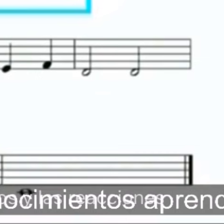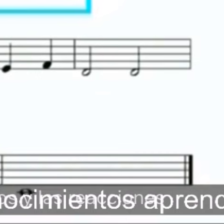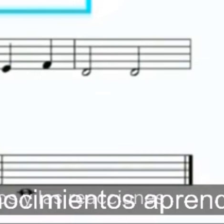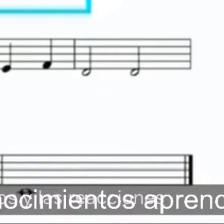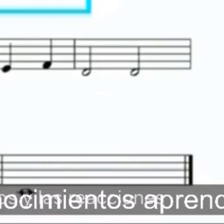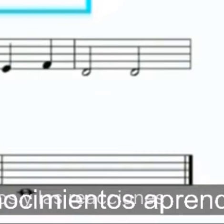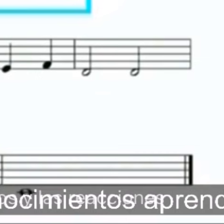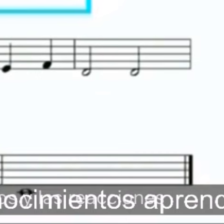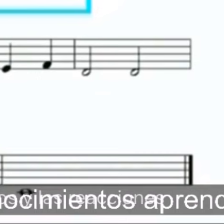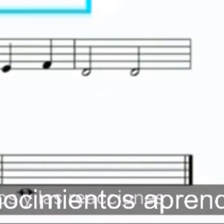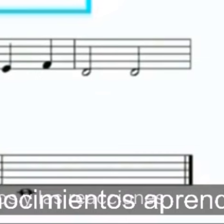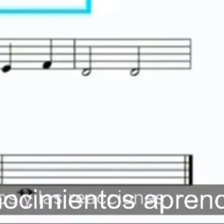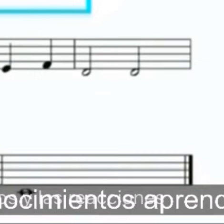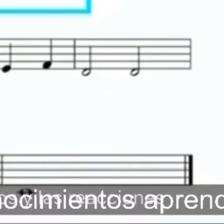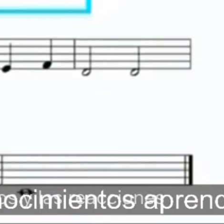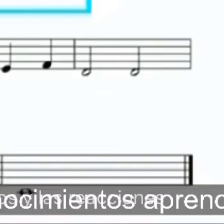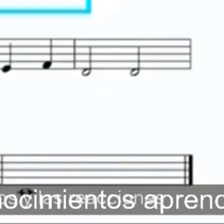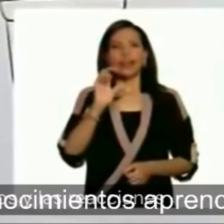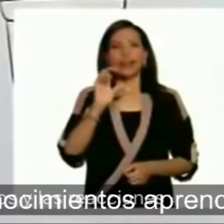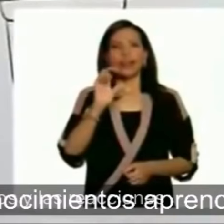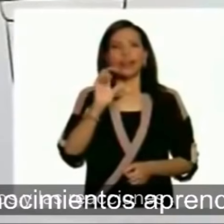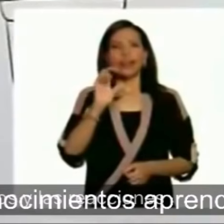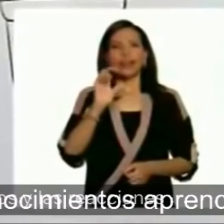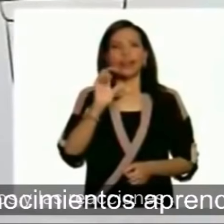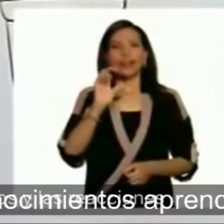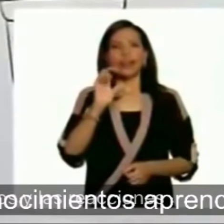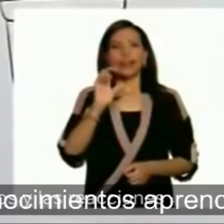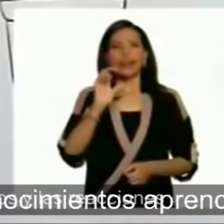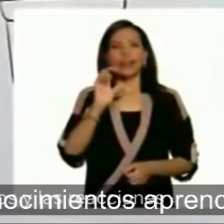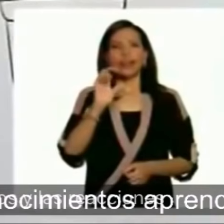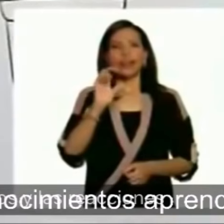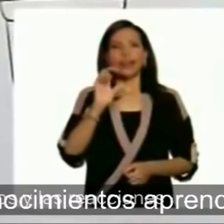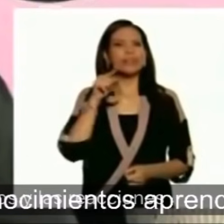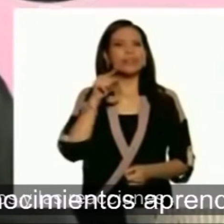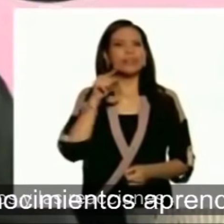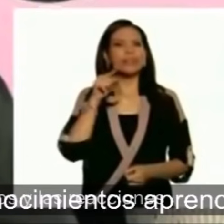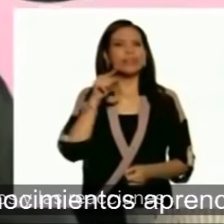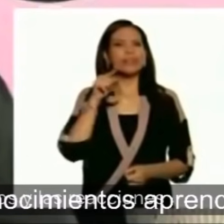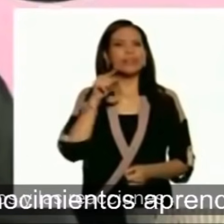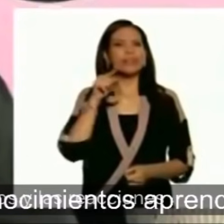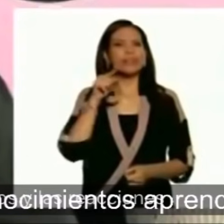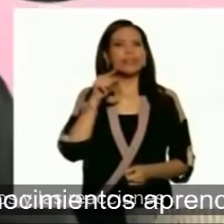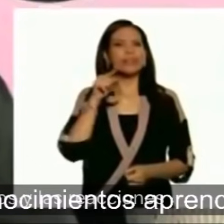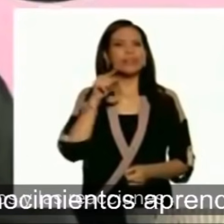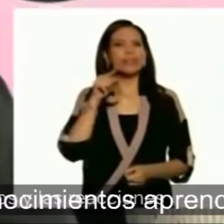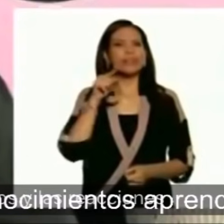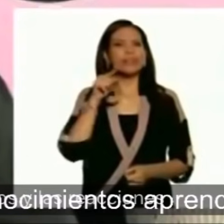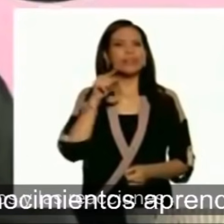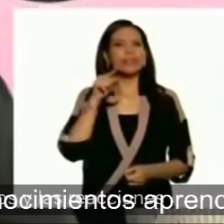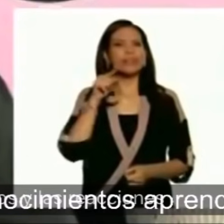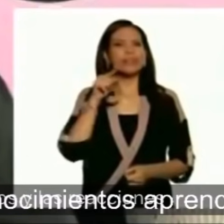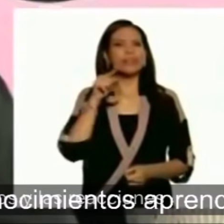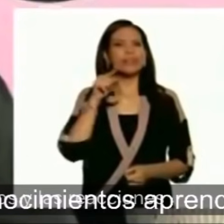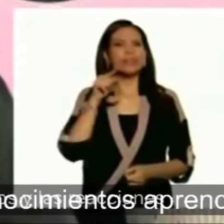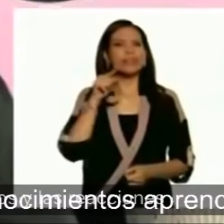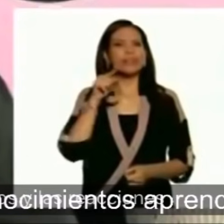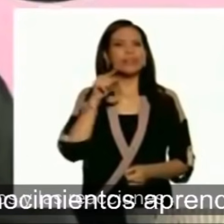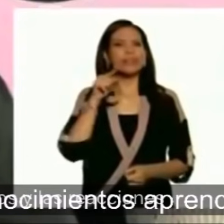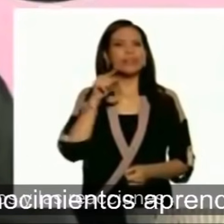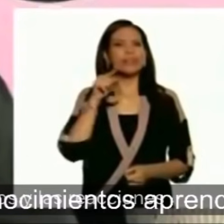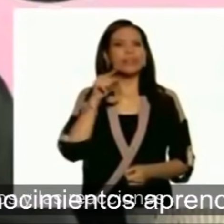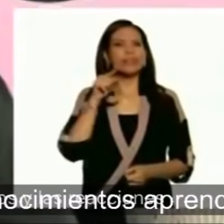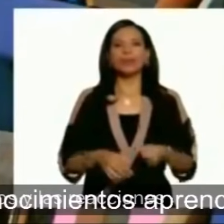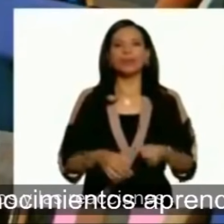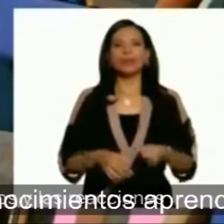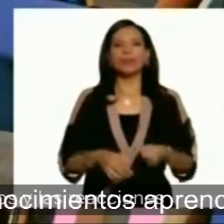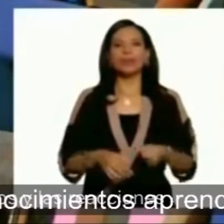la práctica seguirás mejorando. ¿Sabes qué es el can-can? El can-can es un baile. ¿A ti te gustan los cuentos? ¿Qué te gusta más, contarlos o que